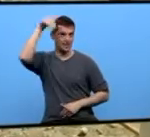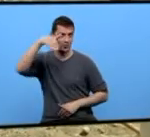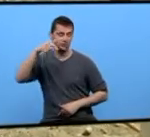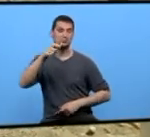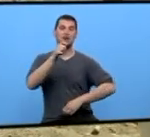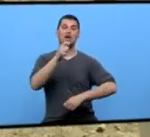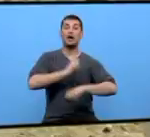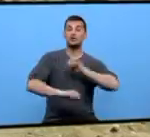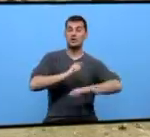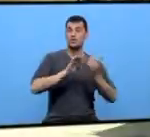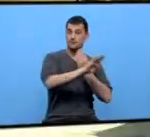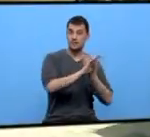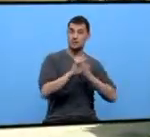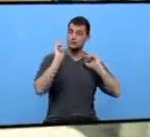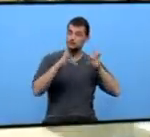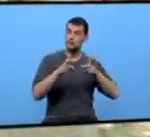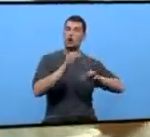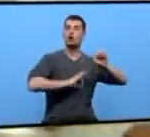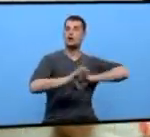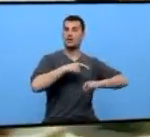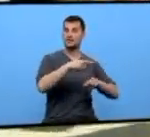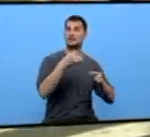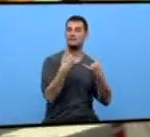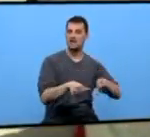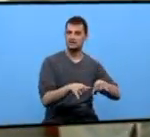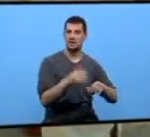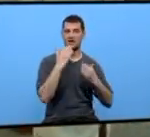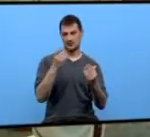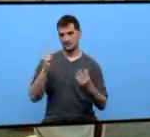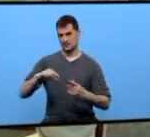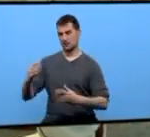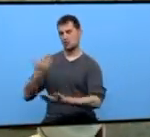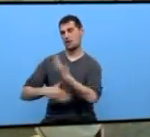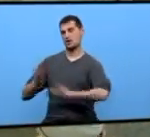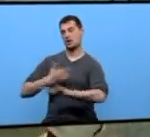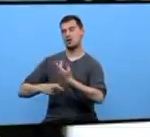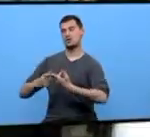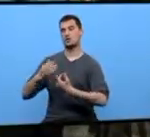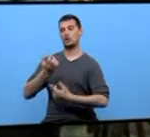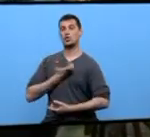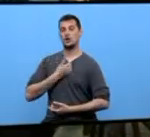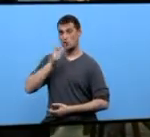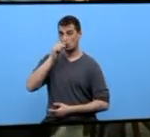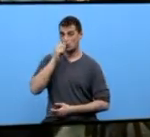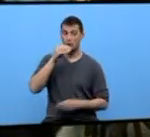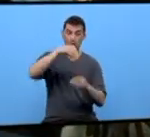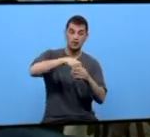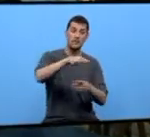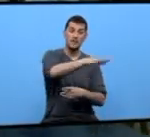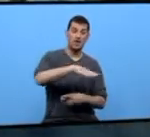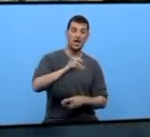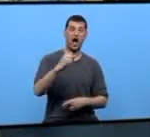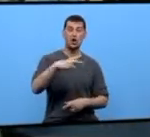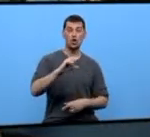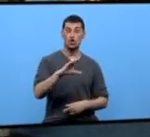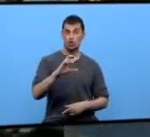de Veciños e os hostaleiros da zona organizaron a festa, coa chega do Concello de Lugo. Na Praza do Agro do Rolo instalarase un campamento celta e outro romano,